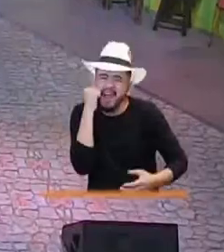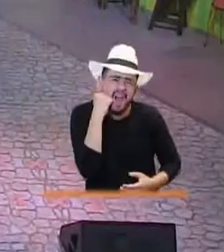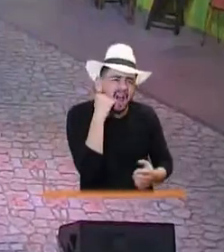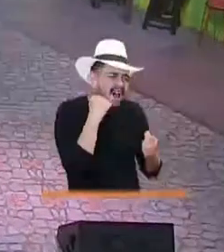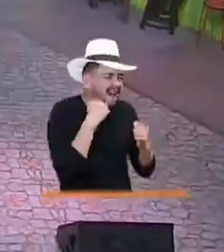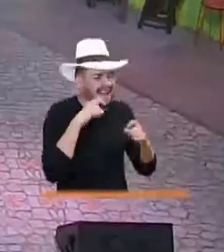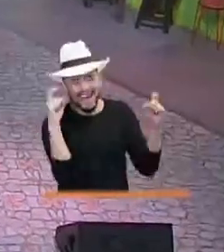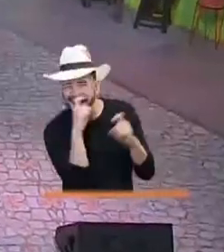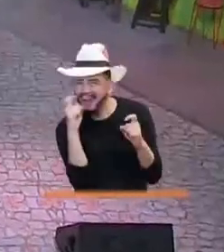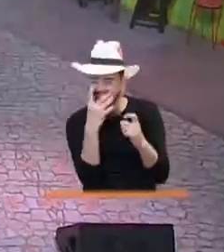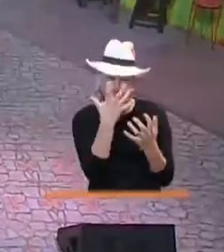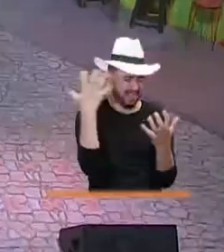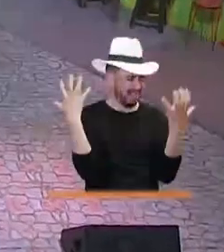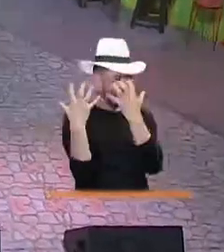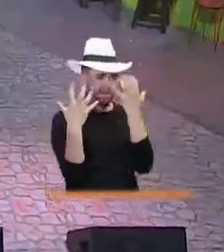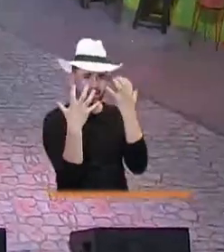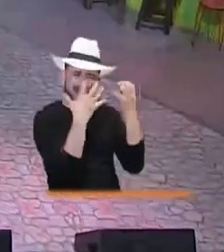carcajada.